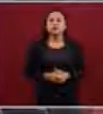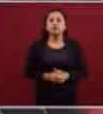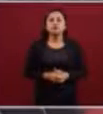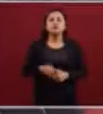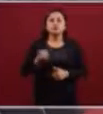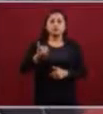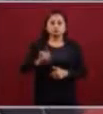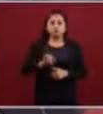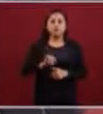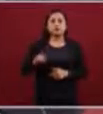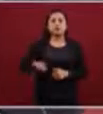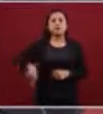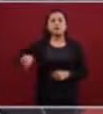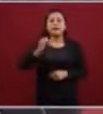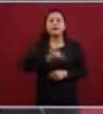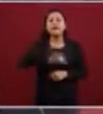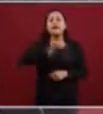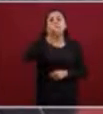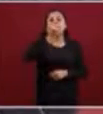indebida,